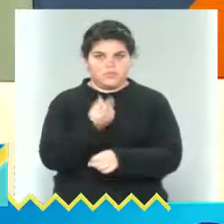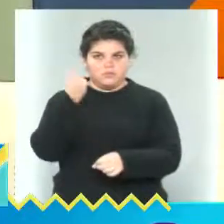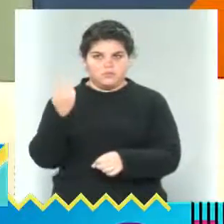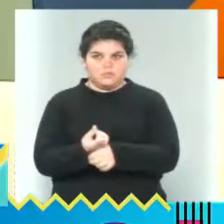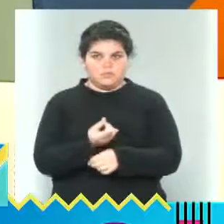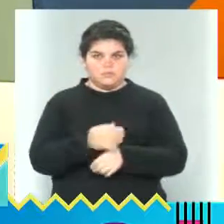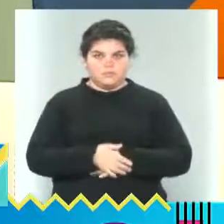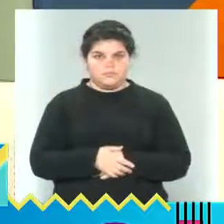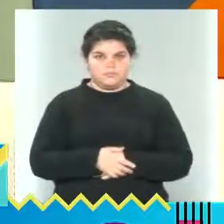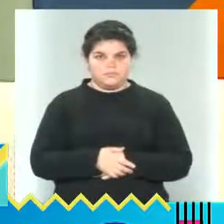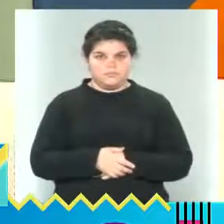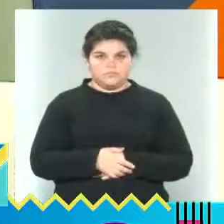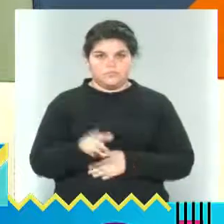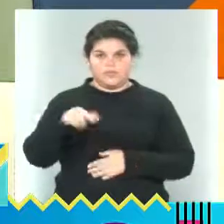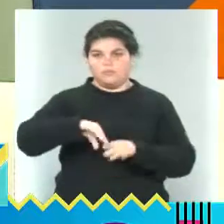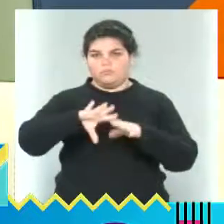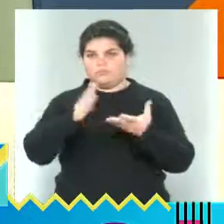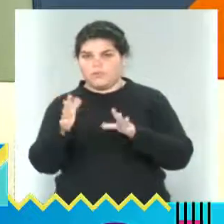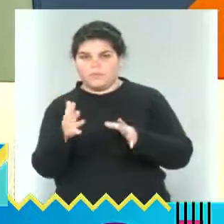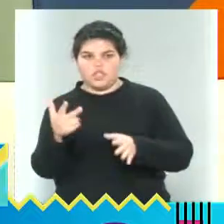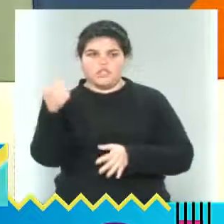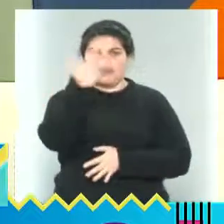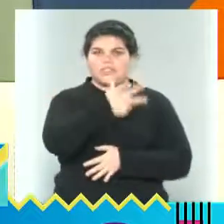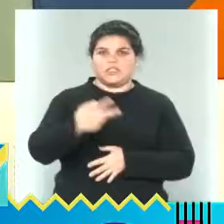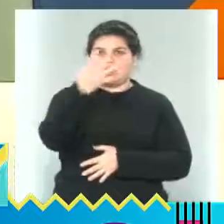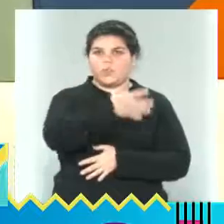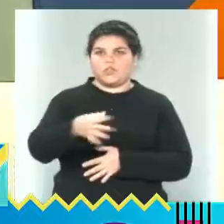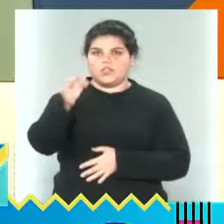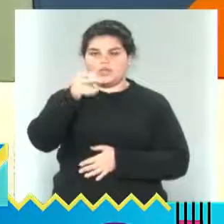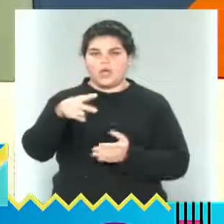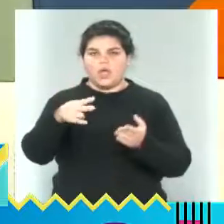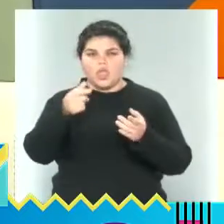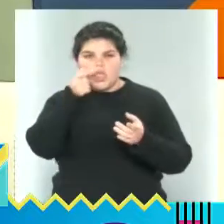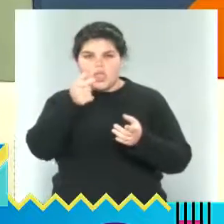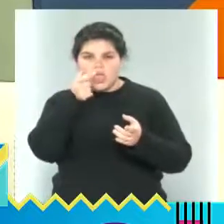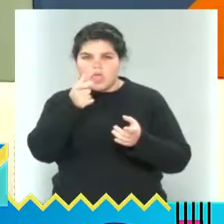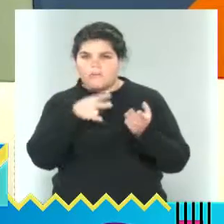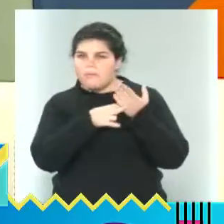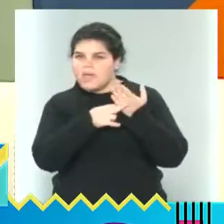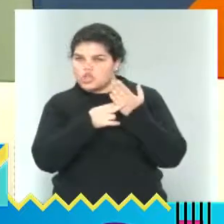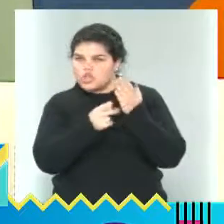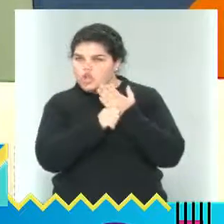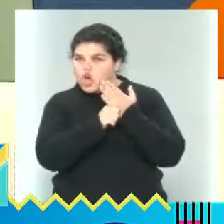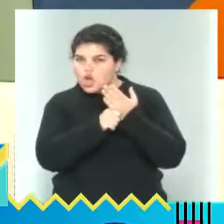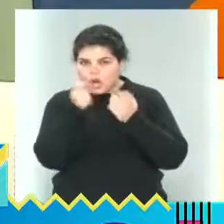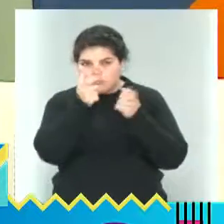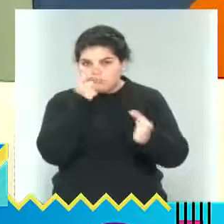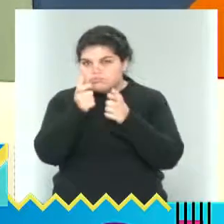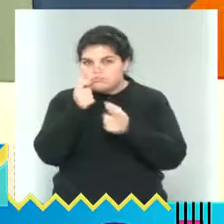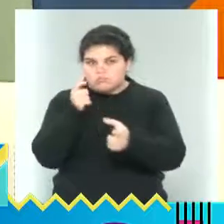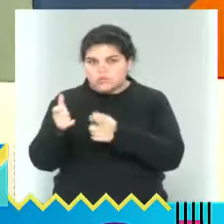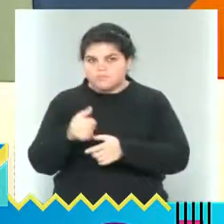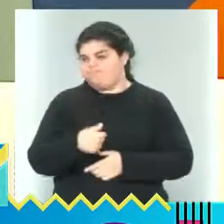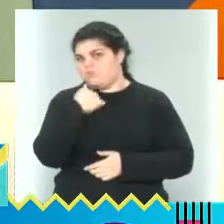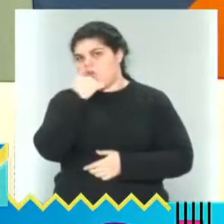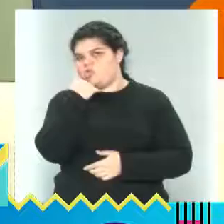en tener 300, 400 inspectores en la calle, que tampoco serían lo óptimo. No sé cuál es el